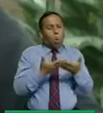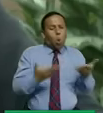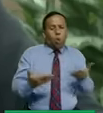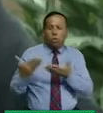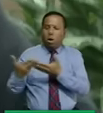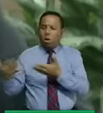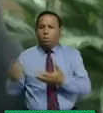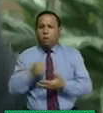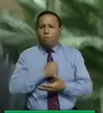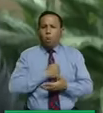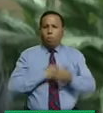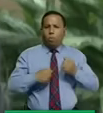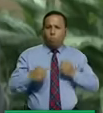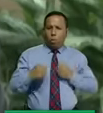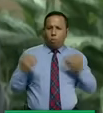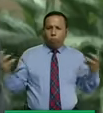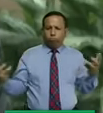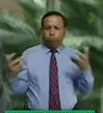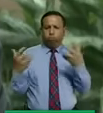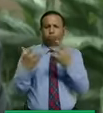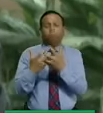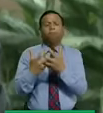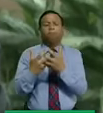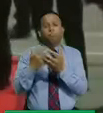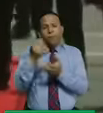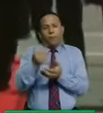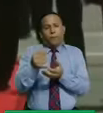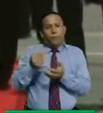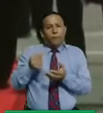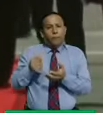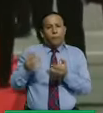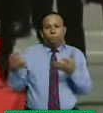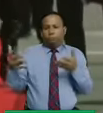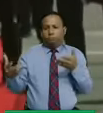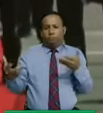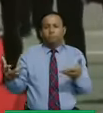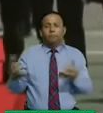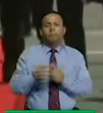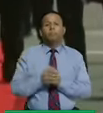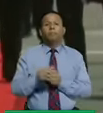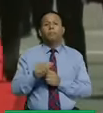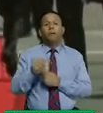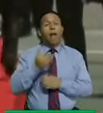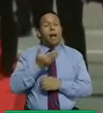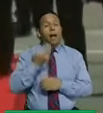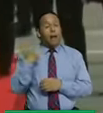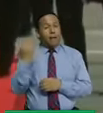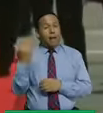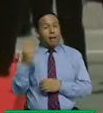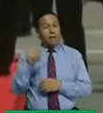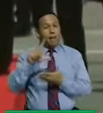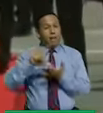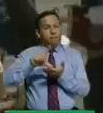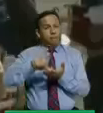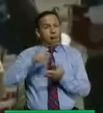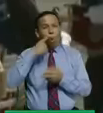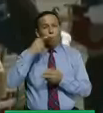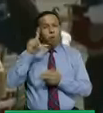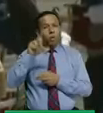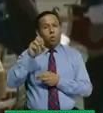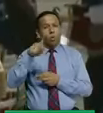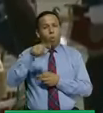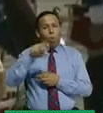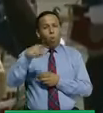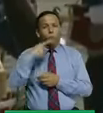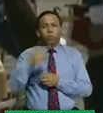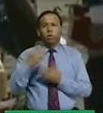Cuencas Hidrográficas Transfronterizas. Con Rafael López, alcalde de Lima, se reafirmará y conmemorará el